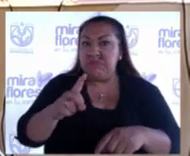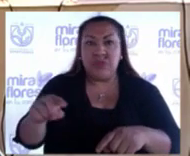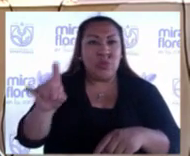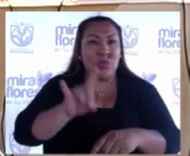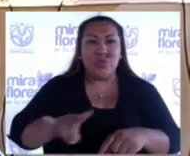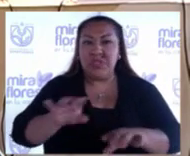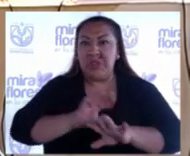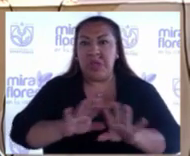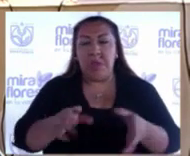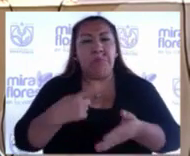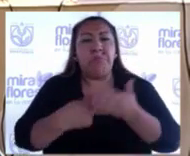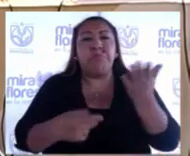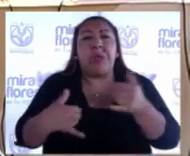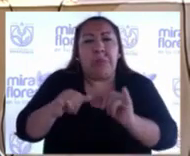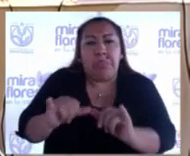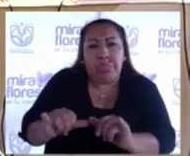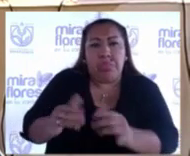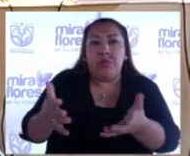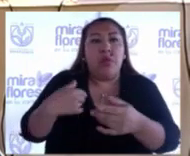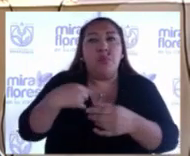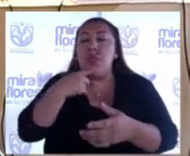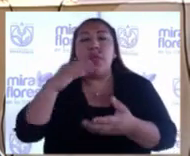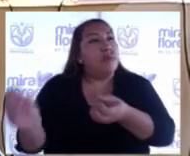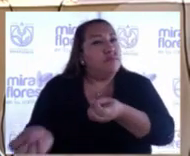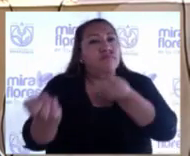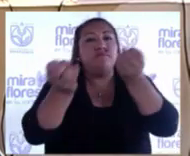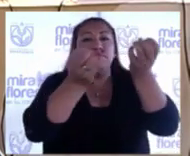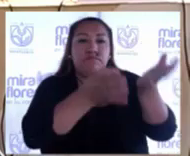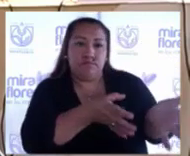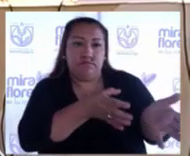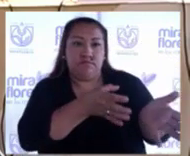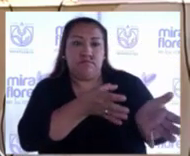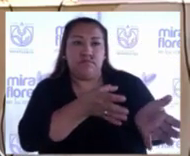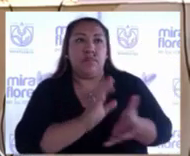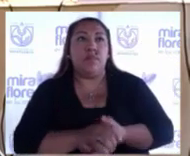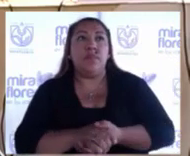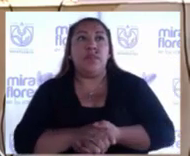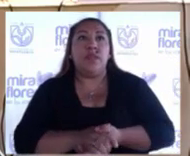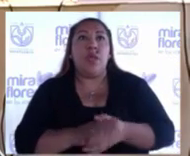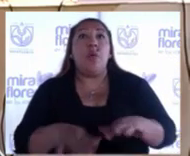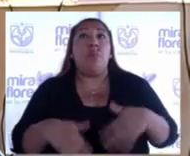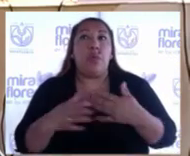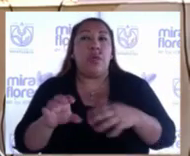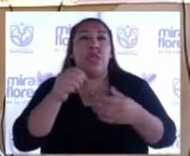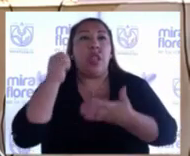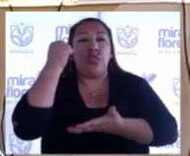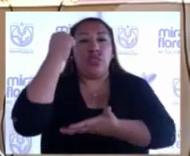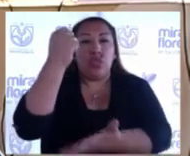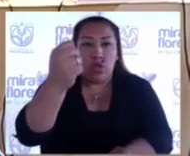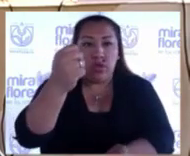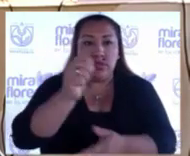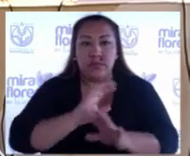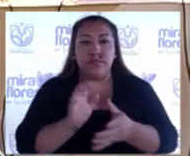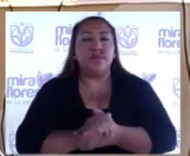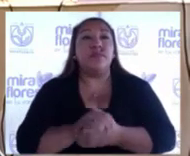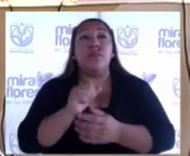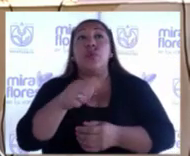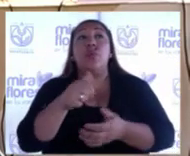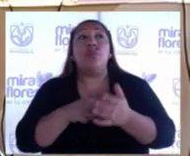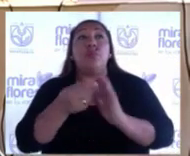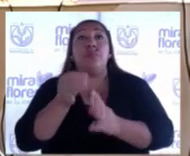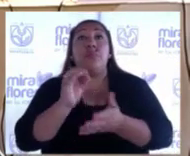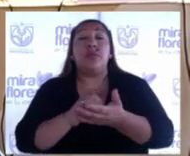son útiles y que se les puede dar de baja y se les ha dado de baja, entonces puede darse la donación. Muy bien, ¿algún